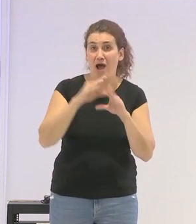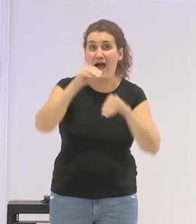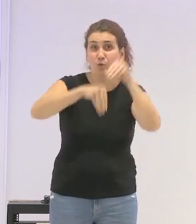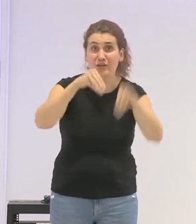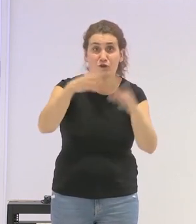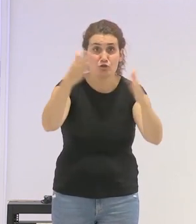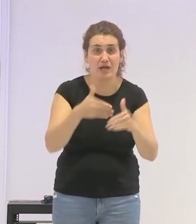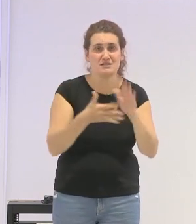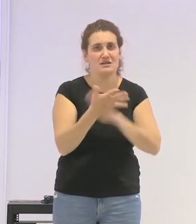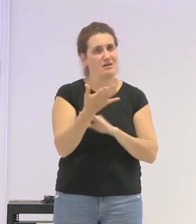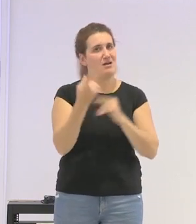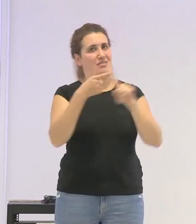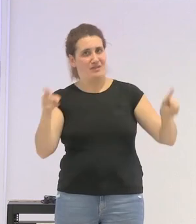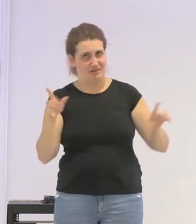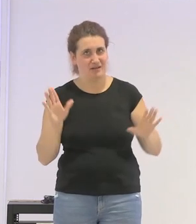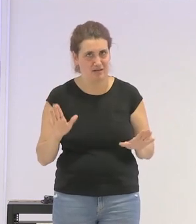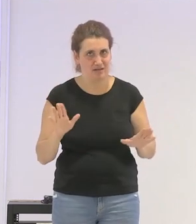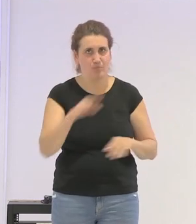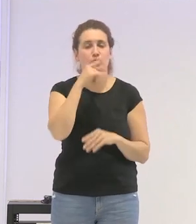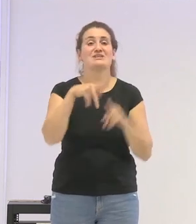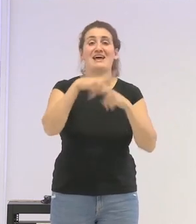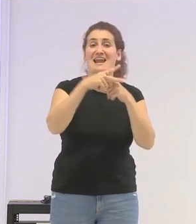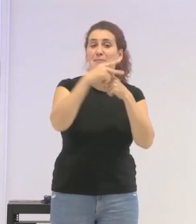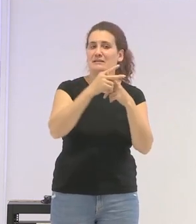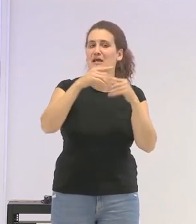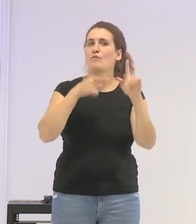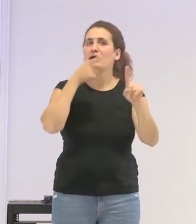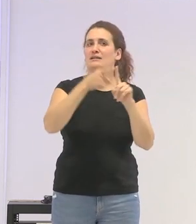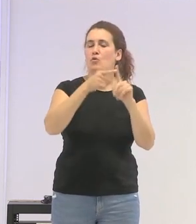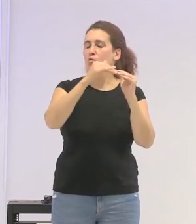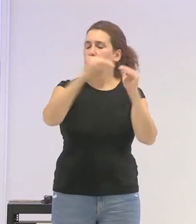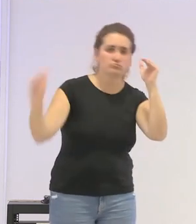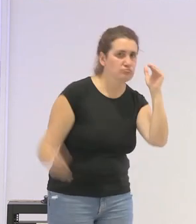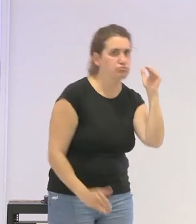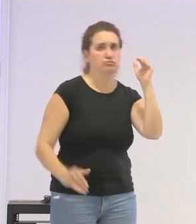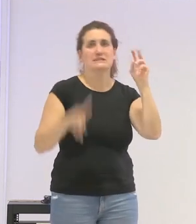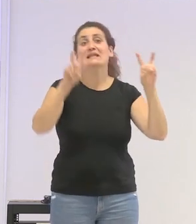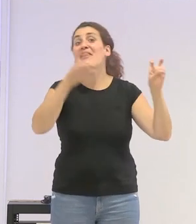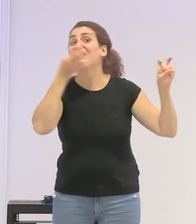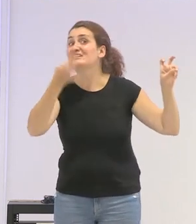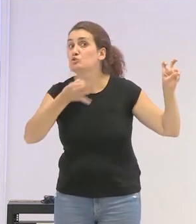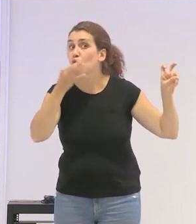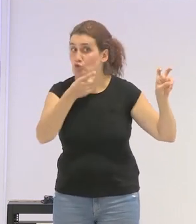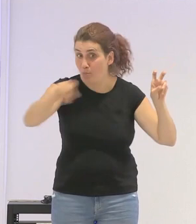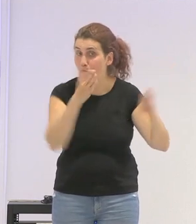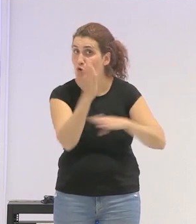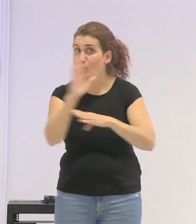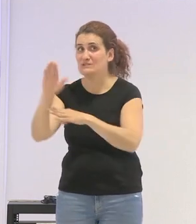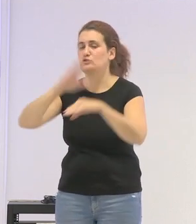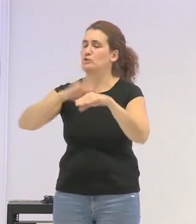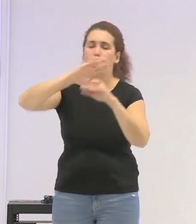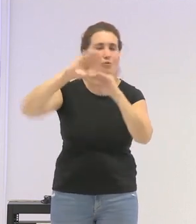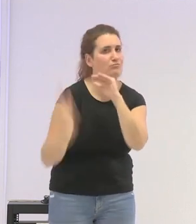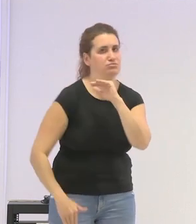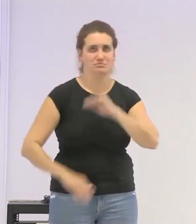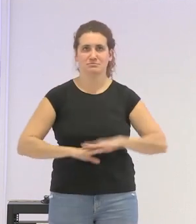por eso el feminismo, yo creo que es por lo menos una herramienta para desmontar, digamos, a nivel discursivo, sus propuestas.